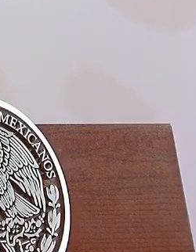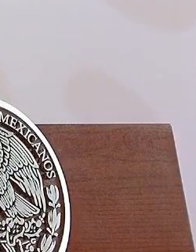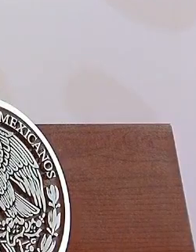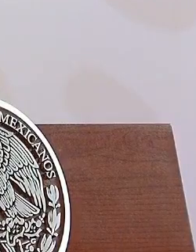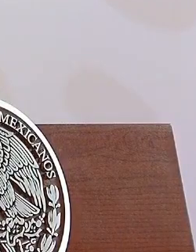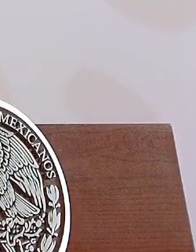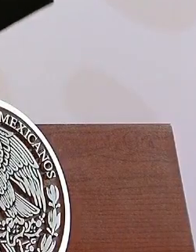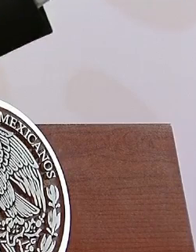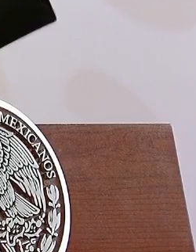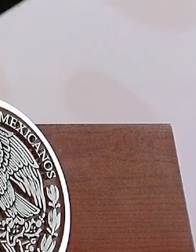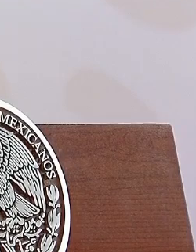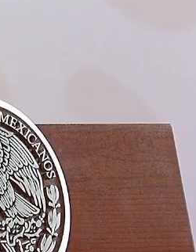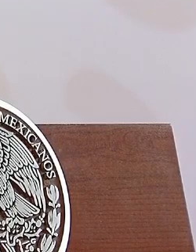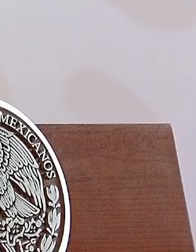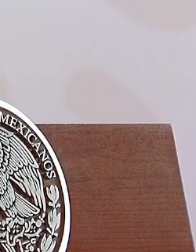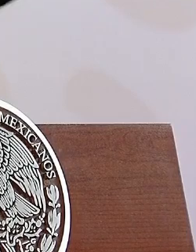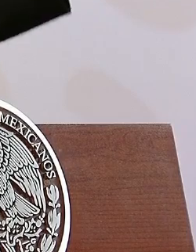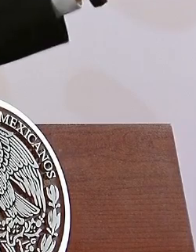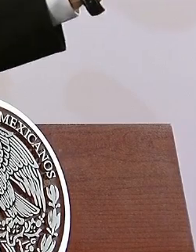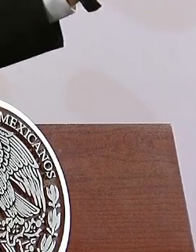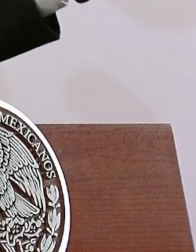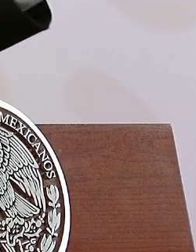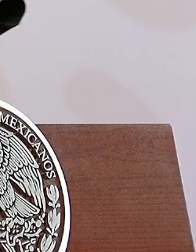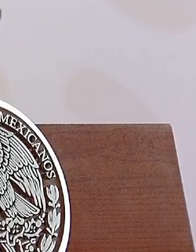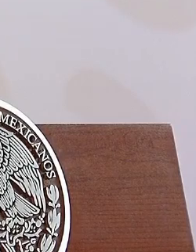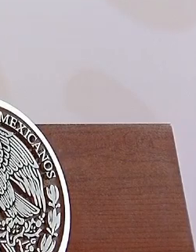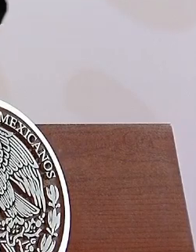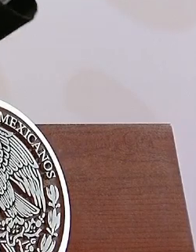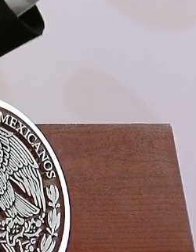que no había línea de transmisión.